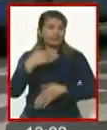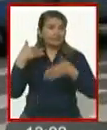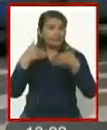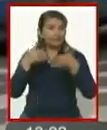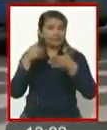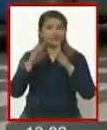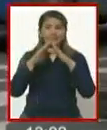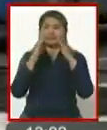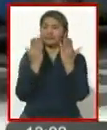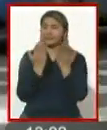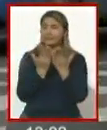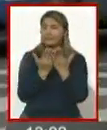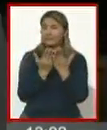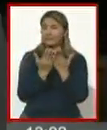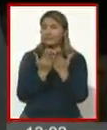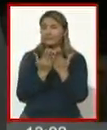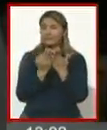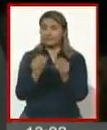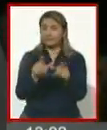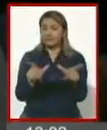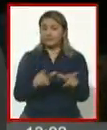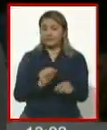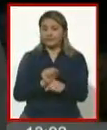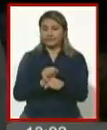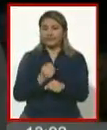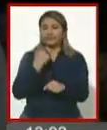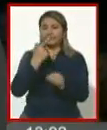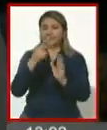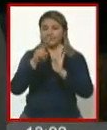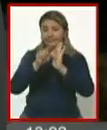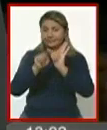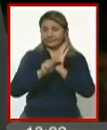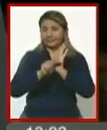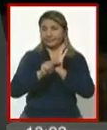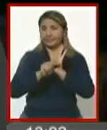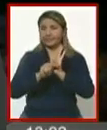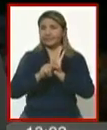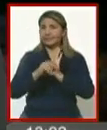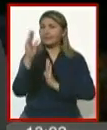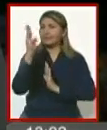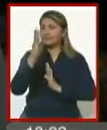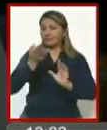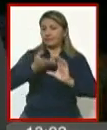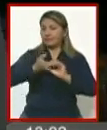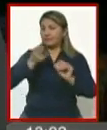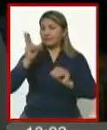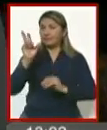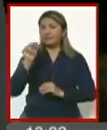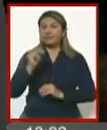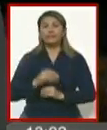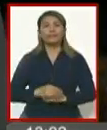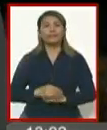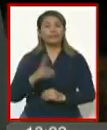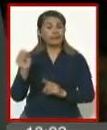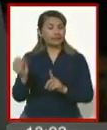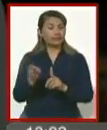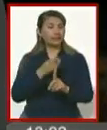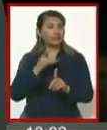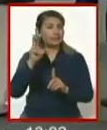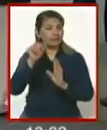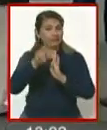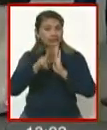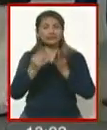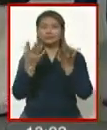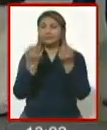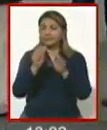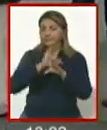acercarse a un colegio, debe acercarse a un centro de trabajo. Eso dice la norma y esa nunca vamos a renunciar. Nosotros no queremos atropellar la norma, queremos que